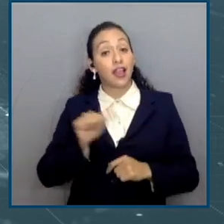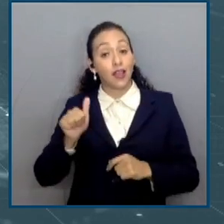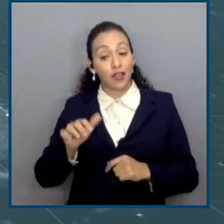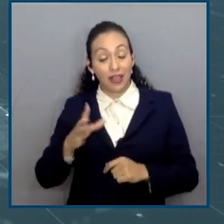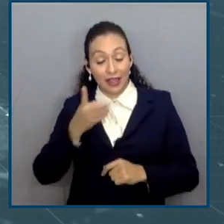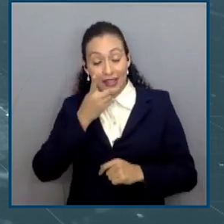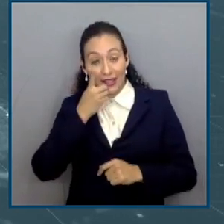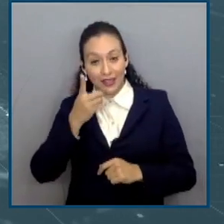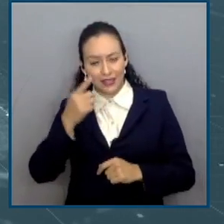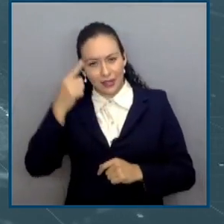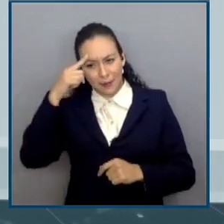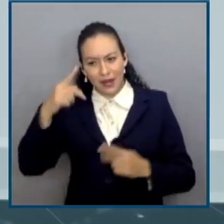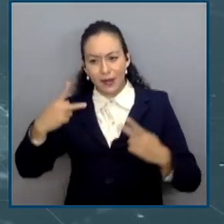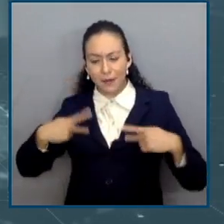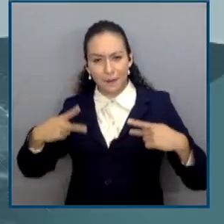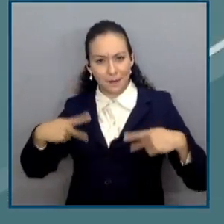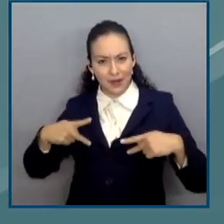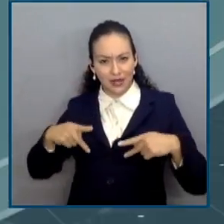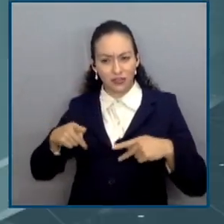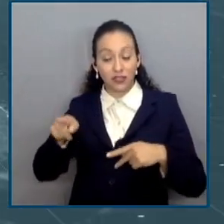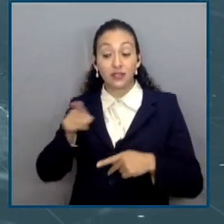por delincuencia organizada.